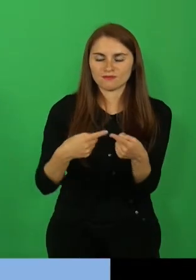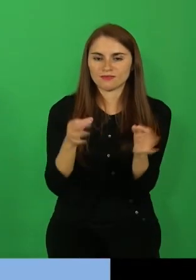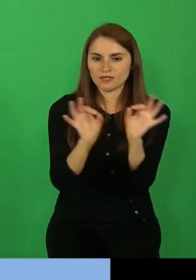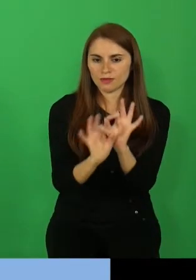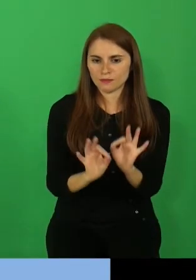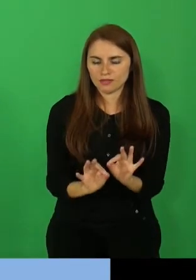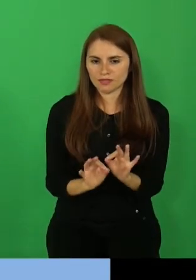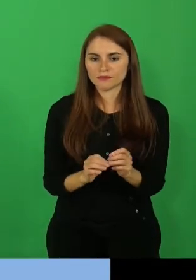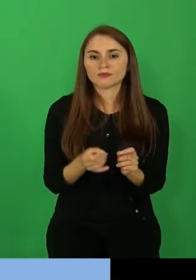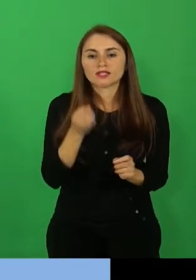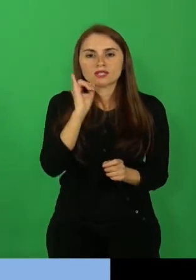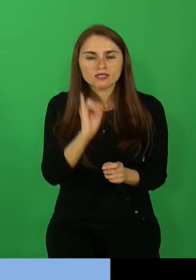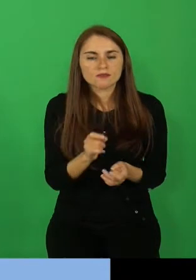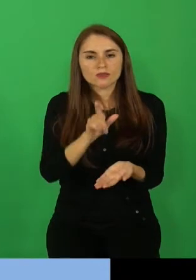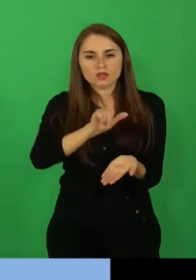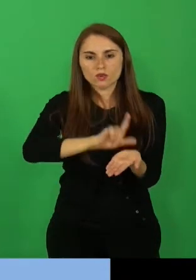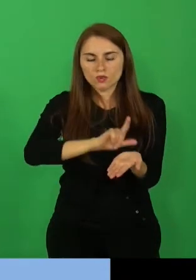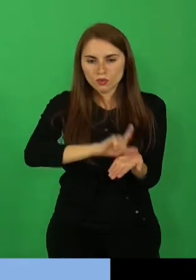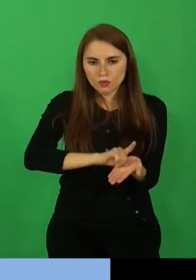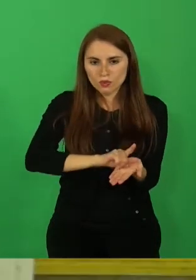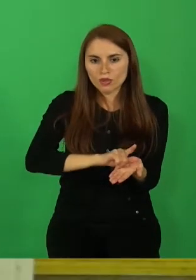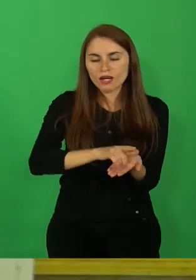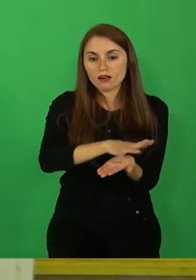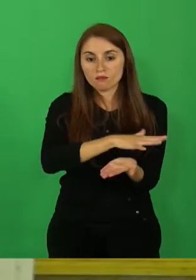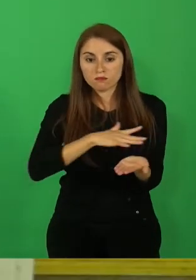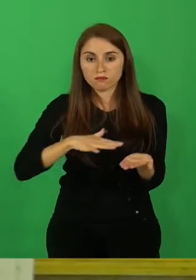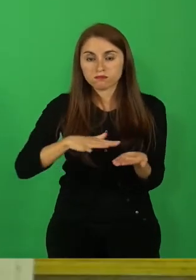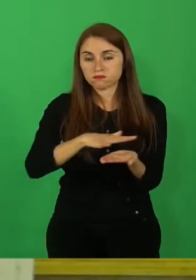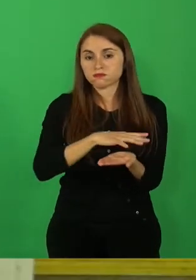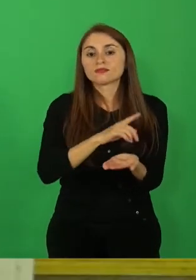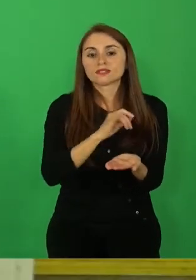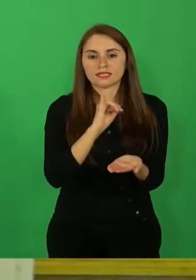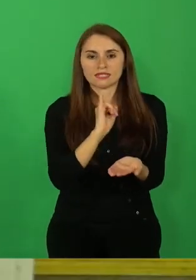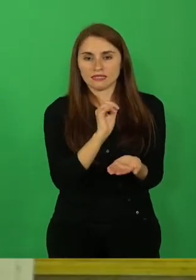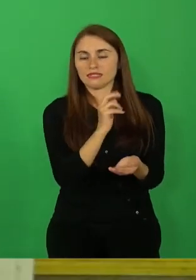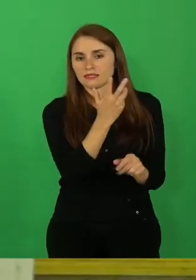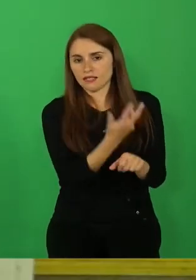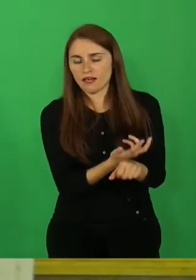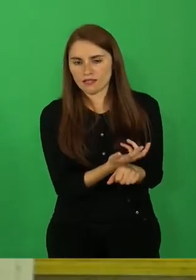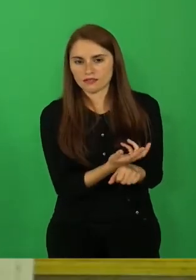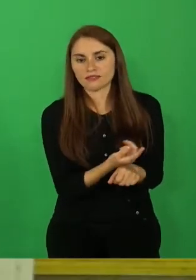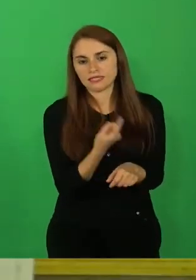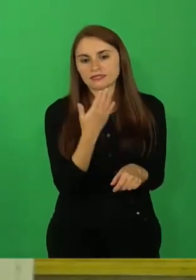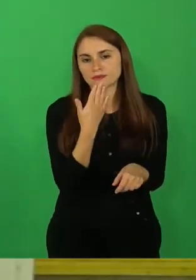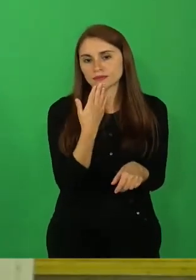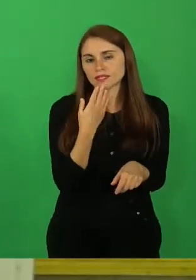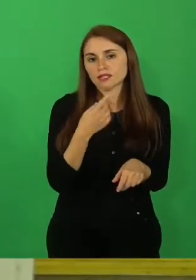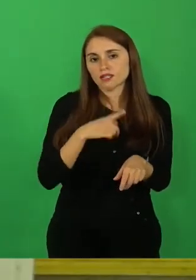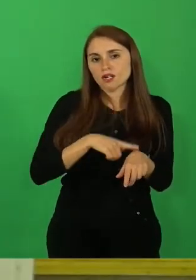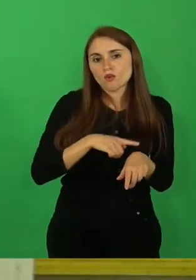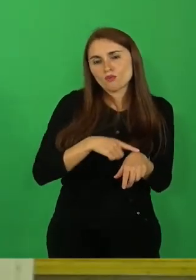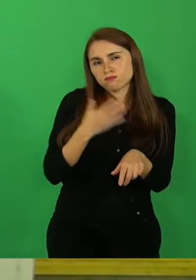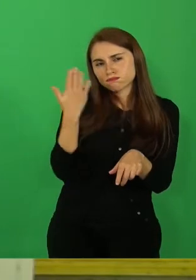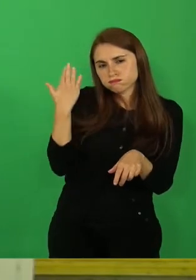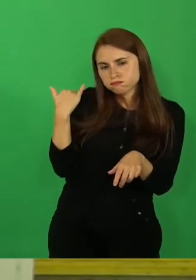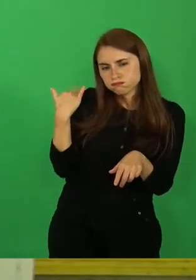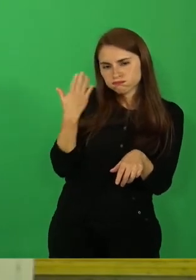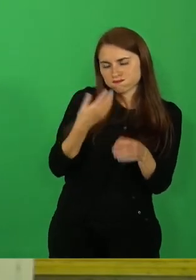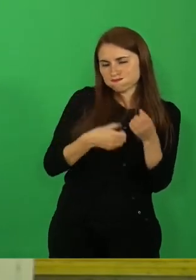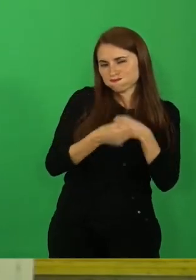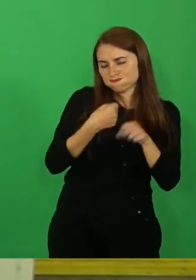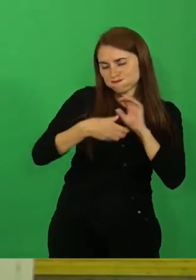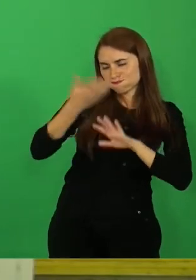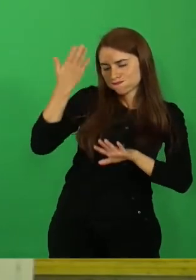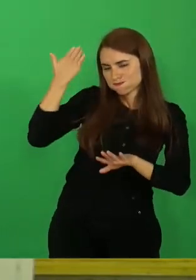siempre ocurre en un lugar geográfico que sí existe y en un tiempo determinado que generalmente es hace